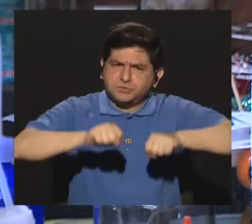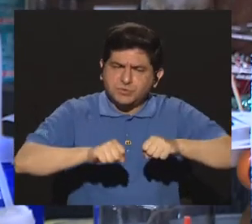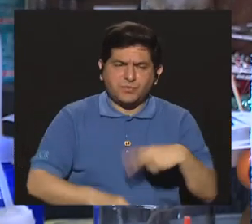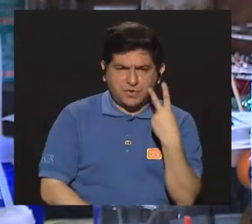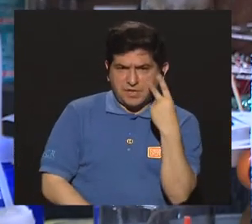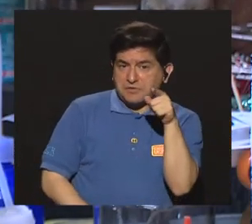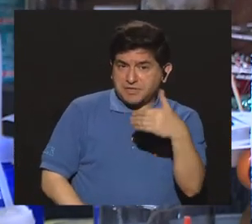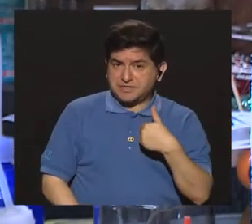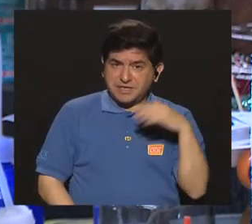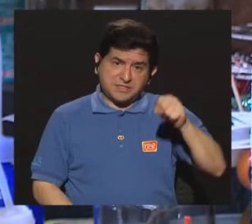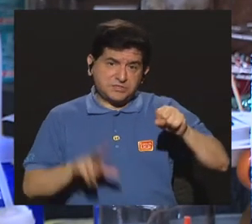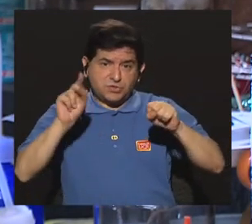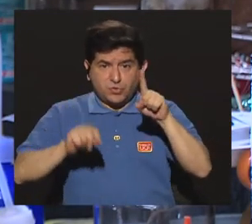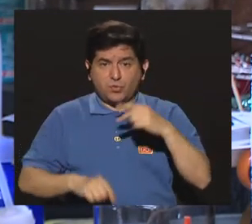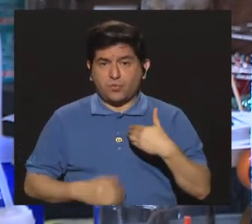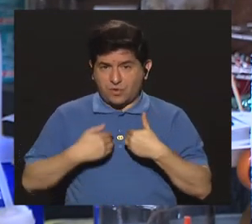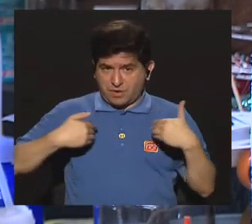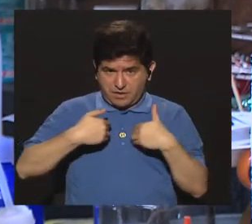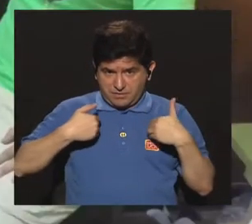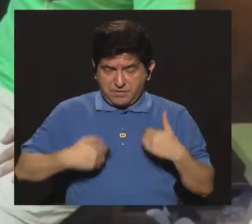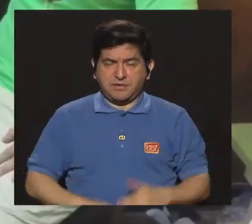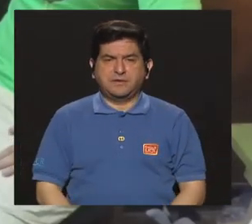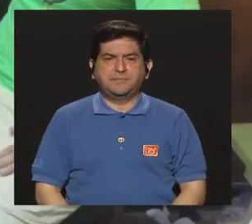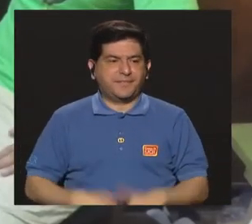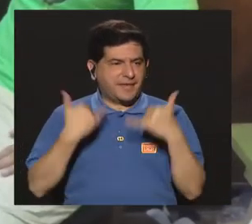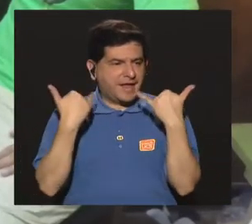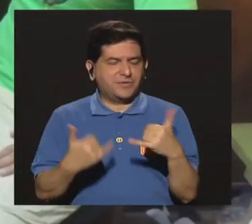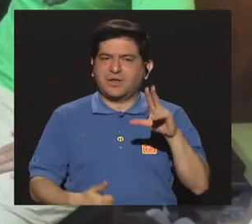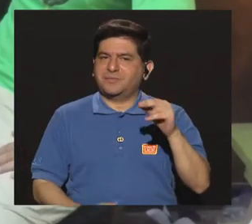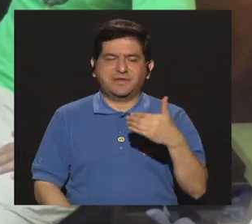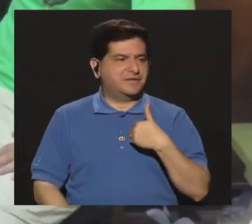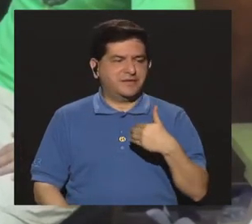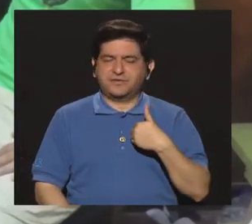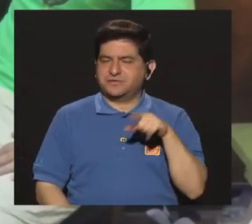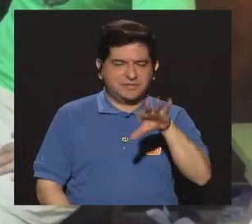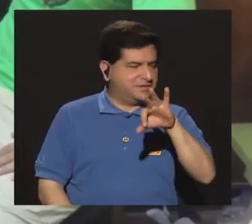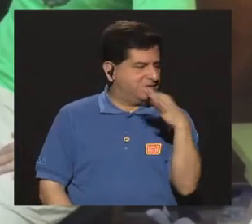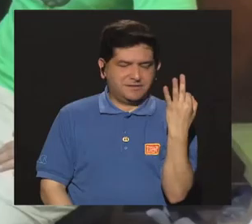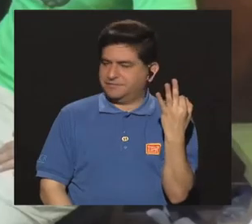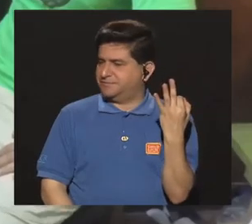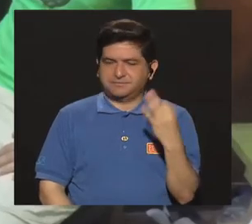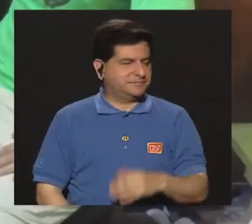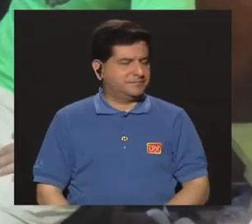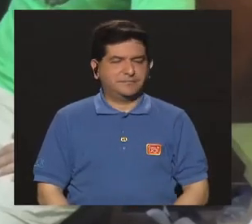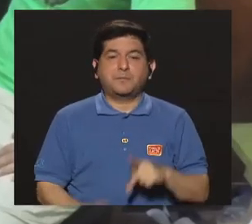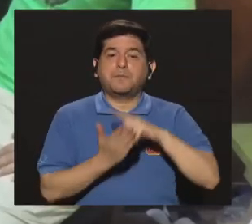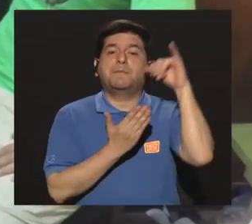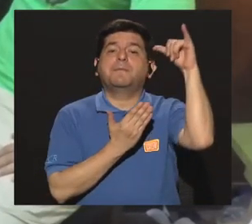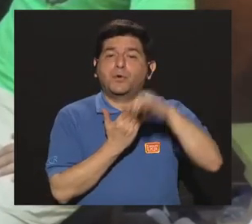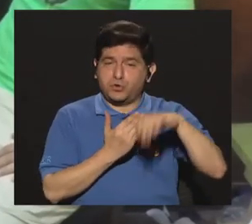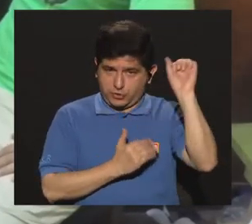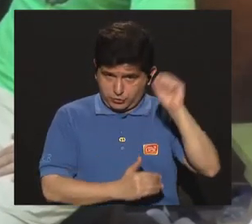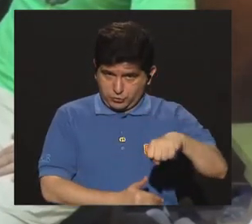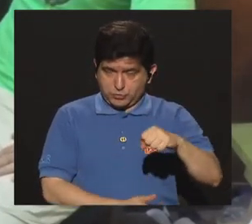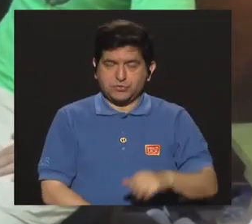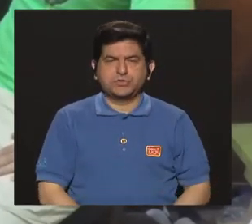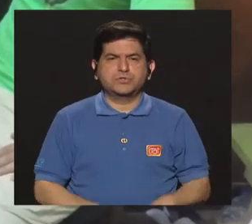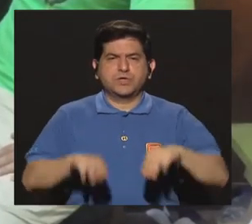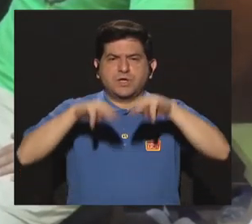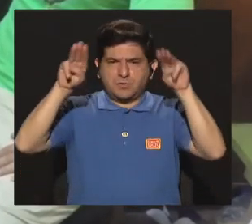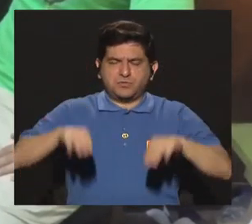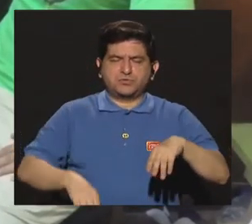a saber si ustedes tienen o no un ejemplar actualmente no está disponible de esa forma verdad hay un proyecto de